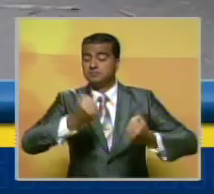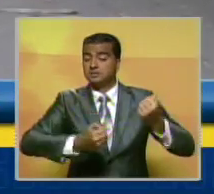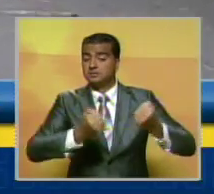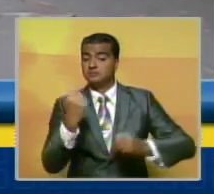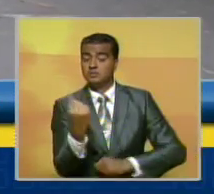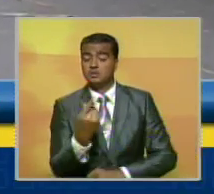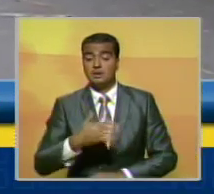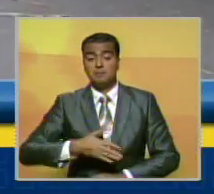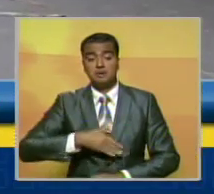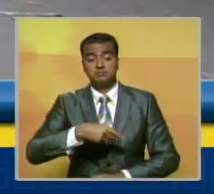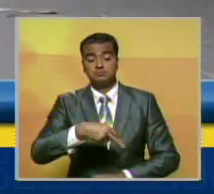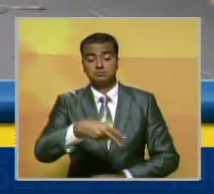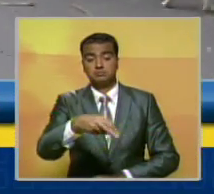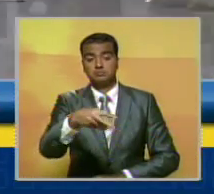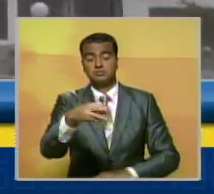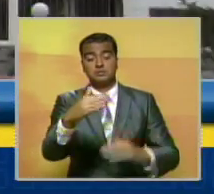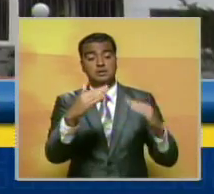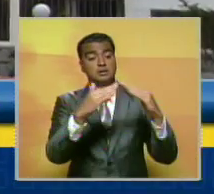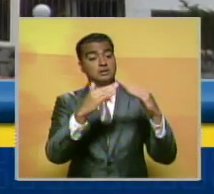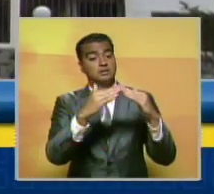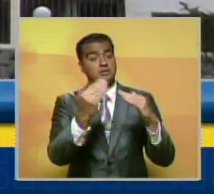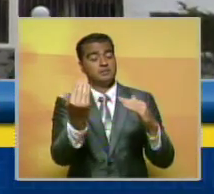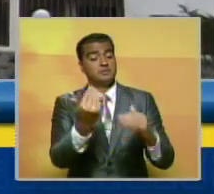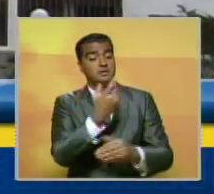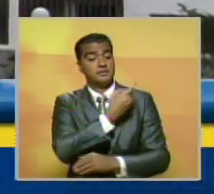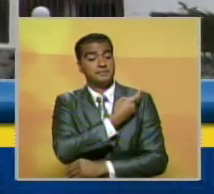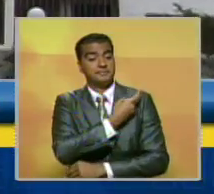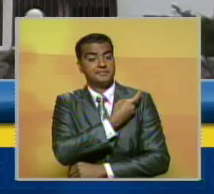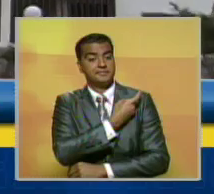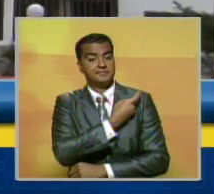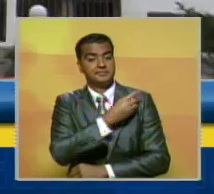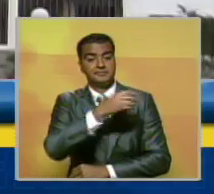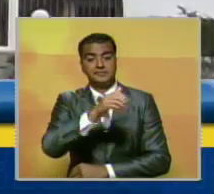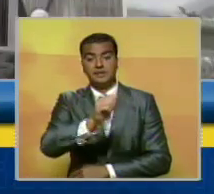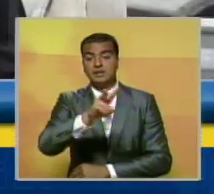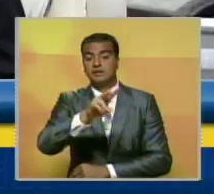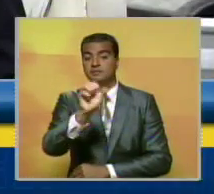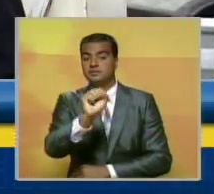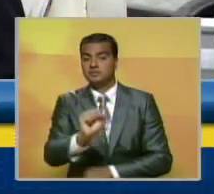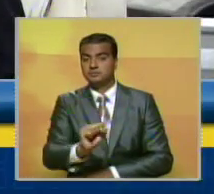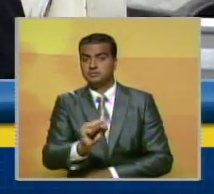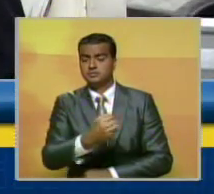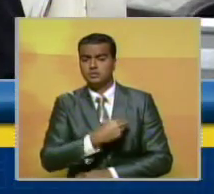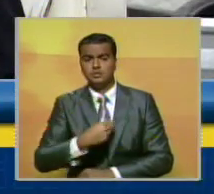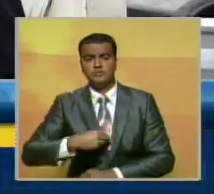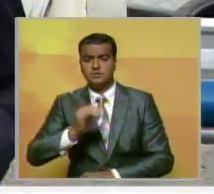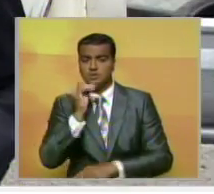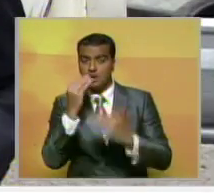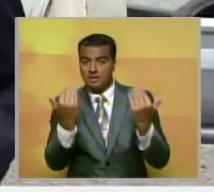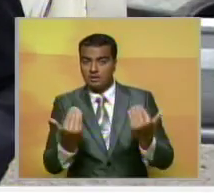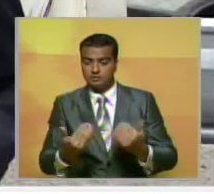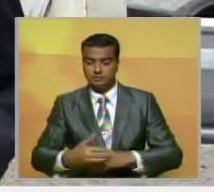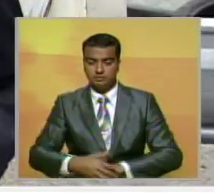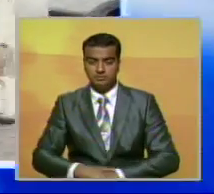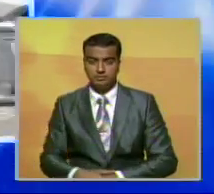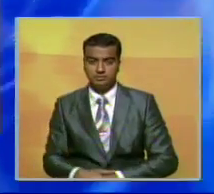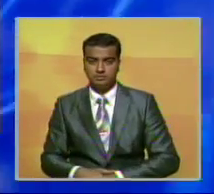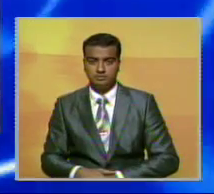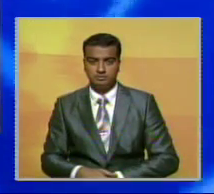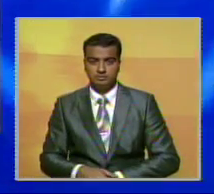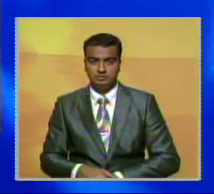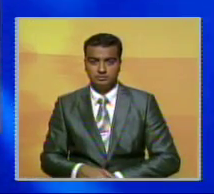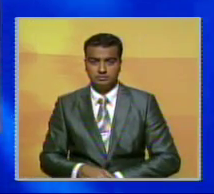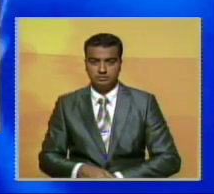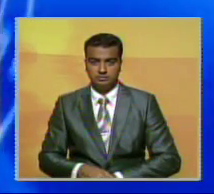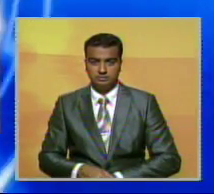Solo se puede llegar caminando a la casa donde reside el general retirado Ángel Vivas. Es nuestro informe hasta ahora. Continúen con más de la emisión meridiana de su